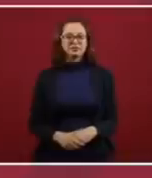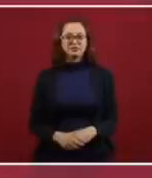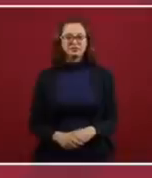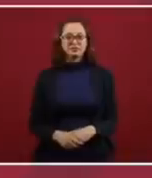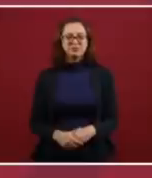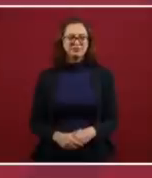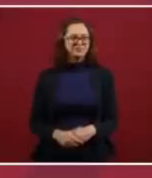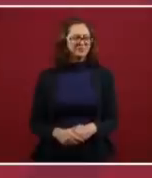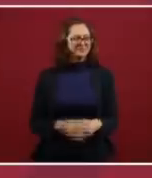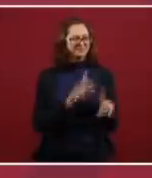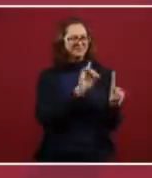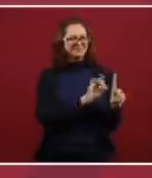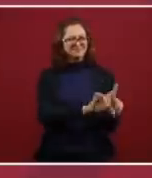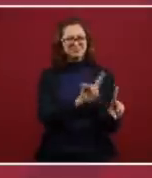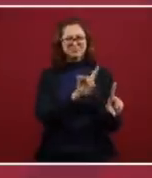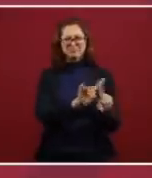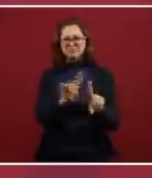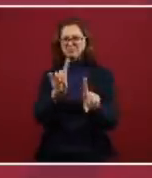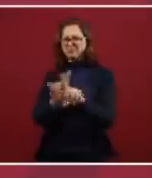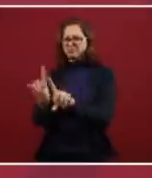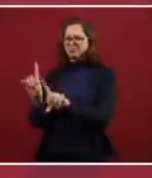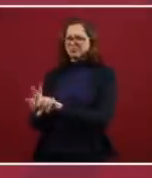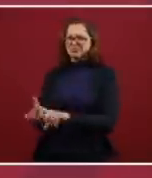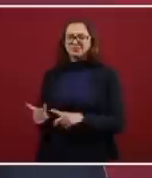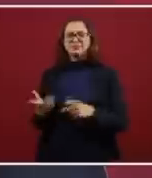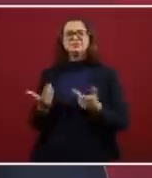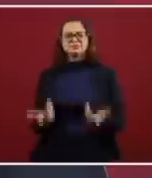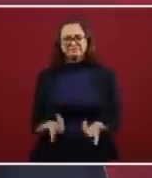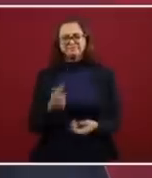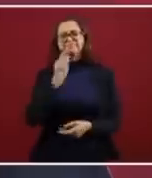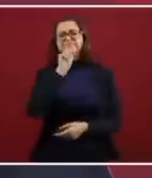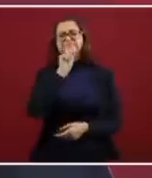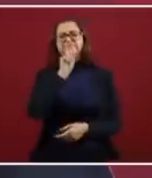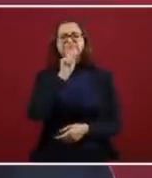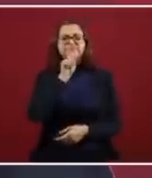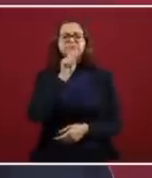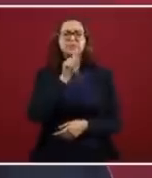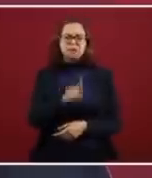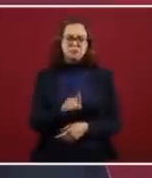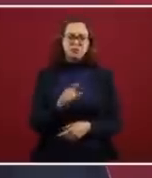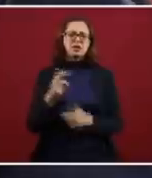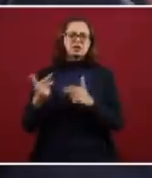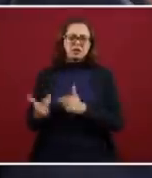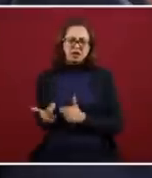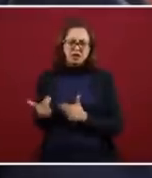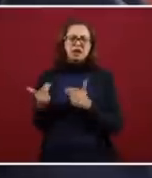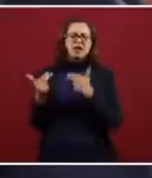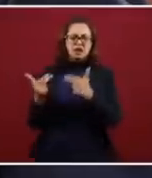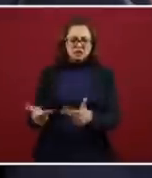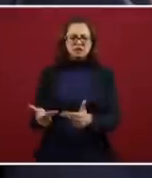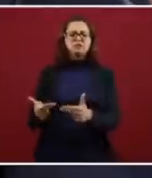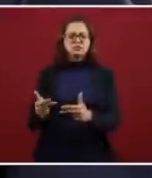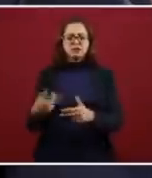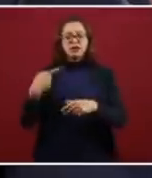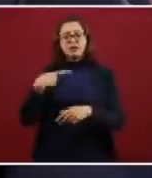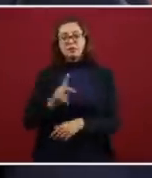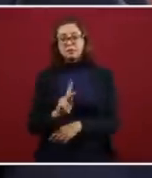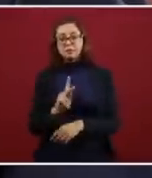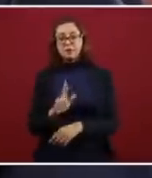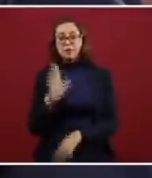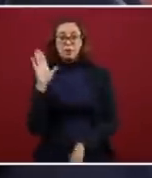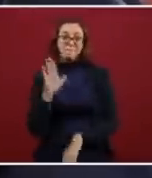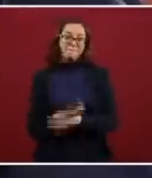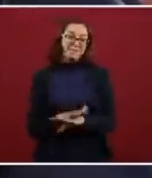Hay otros factores, es también hereditaria, pero se